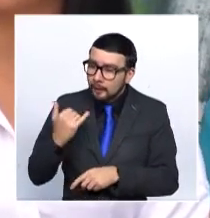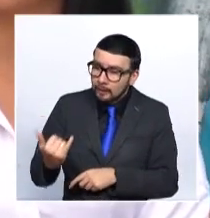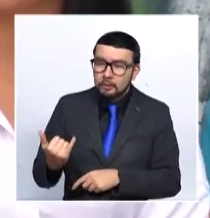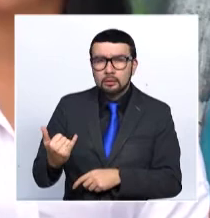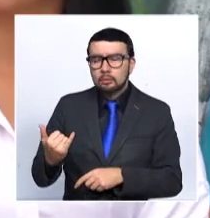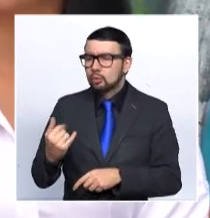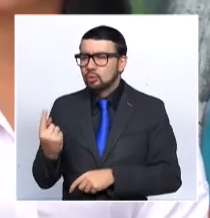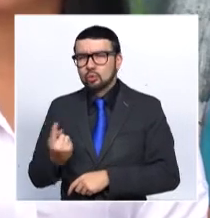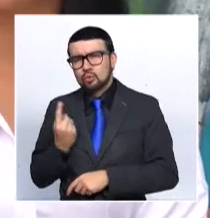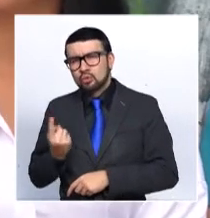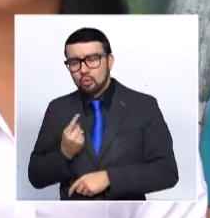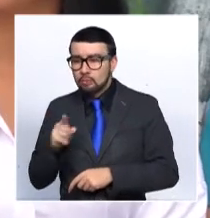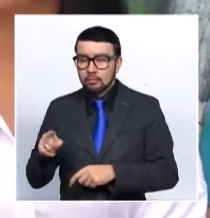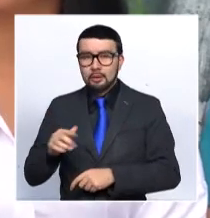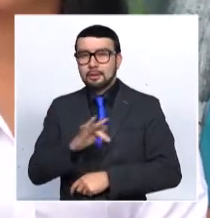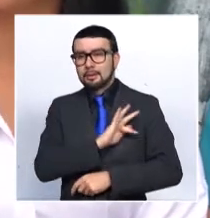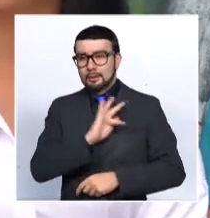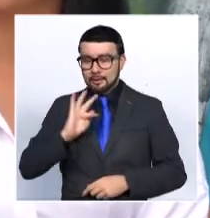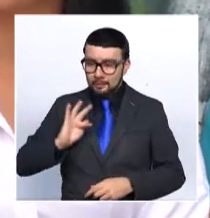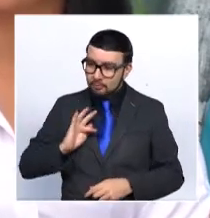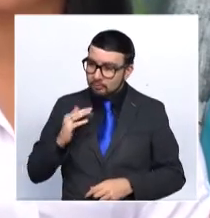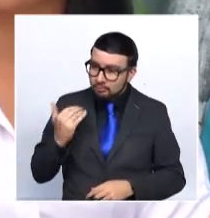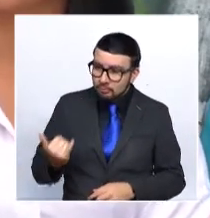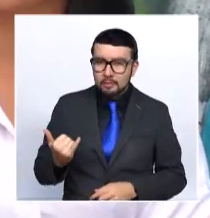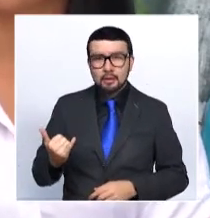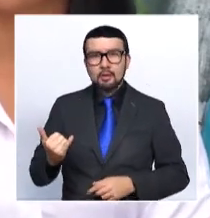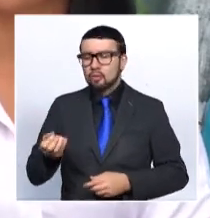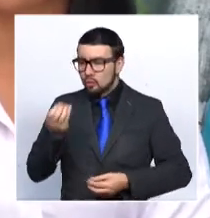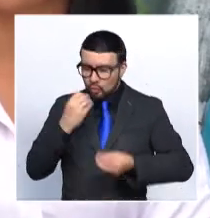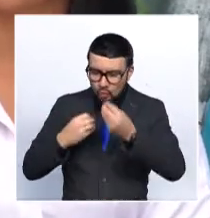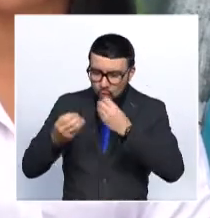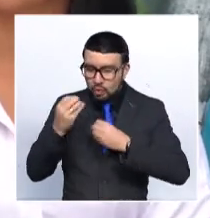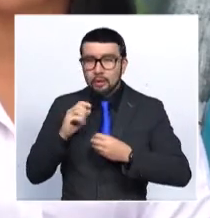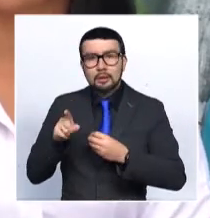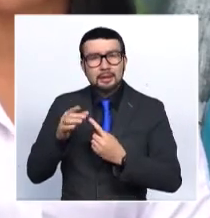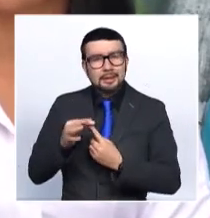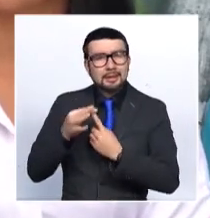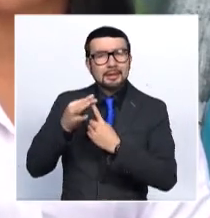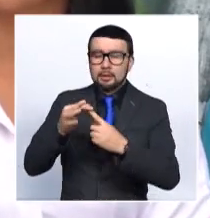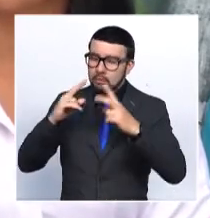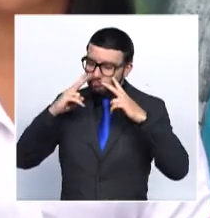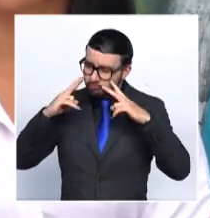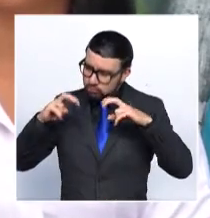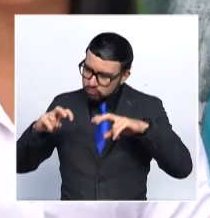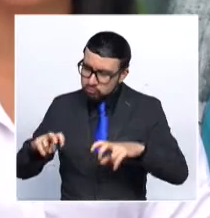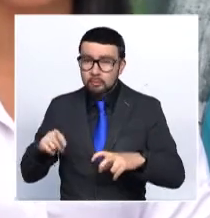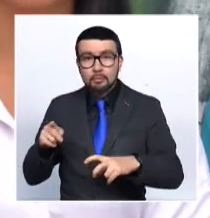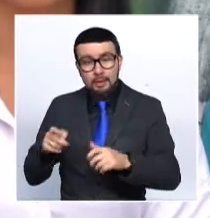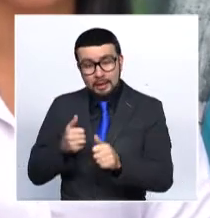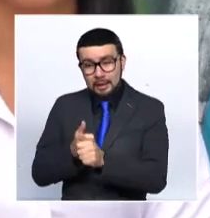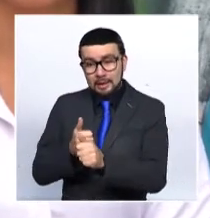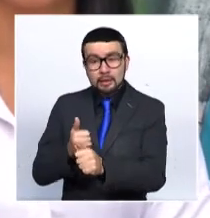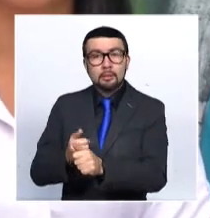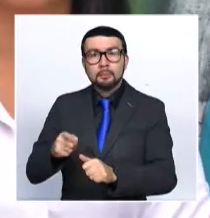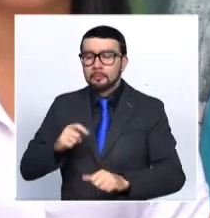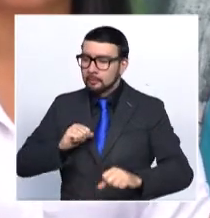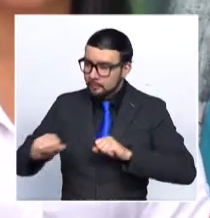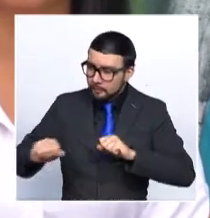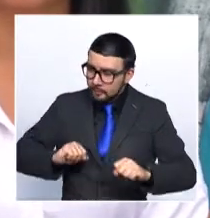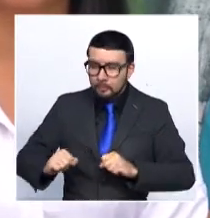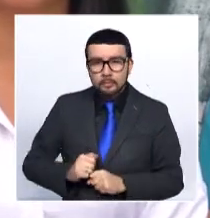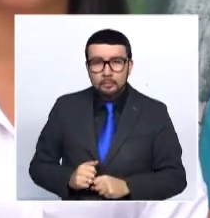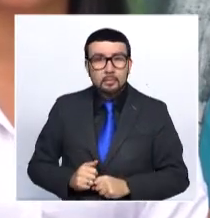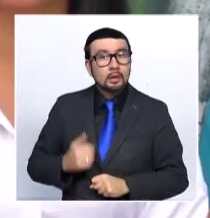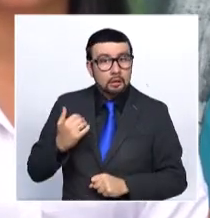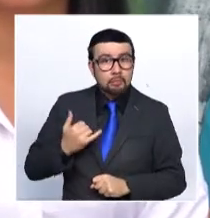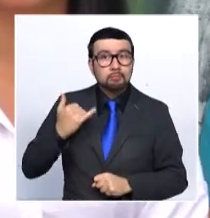solo en terapias de desintoxicación y manejo de dietas individuales específicas, asesoría en el ejercicio y finalmente cuando el paciente ha